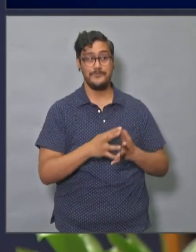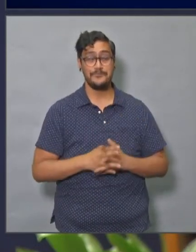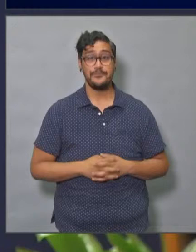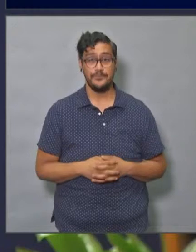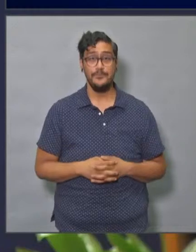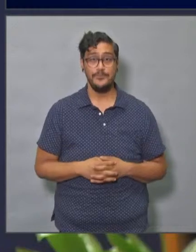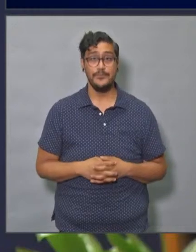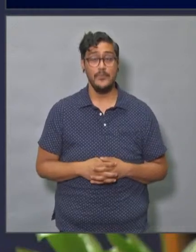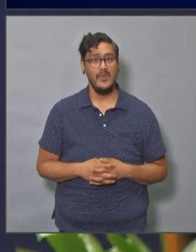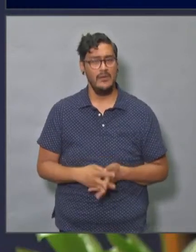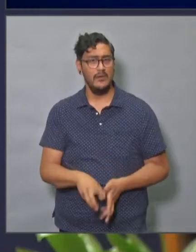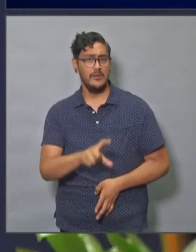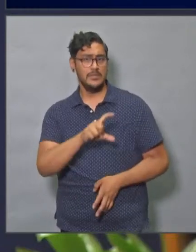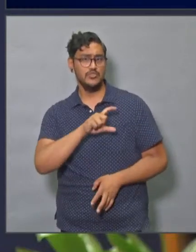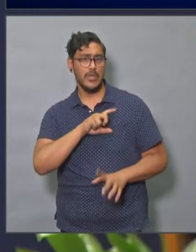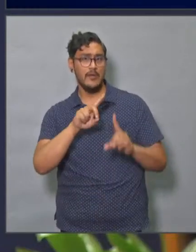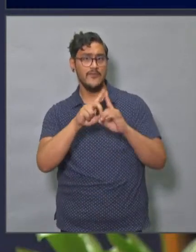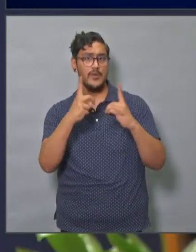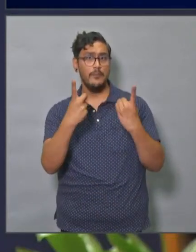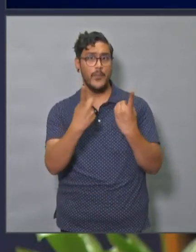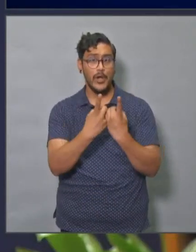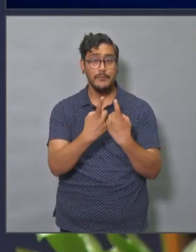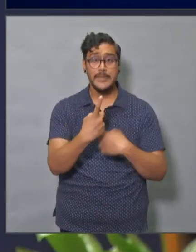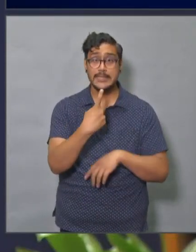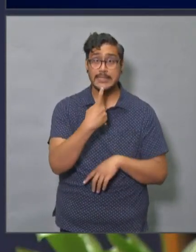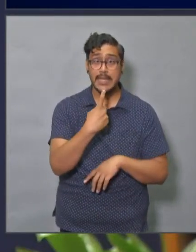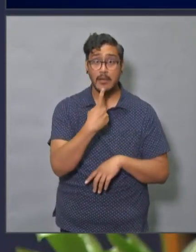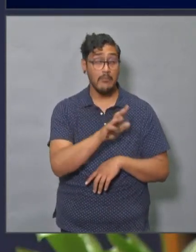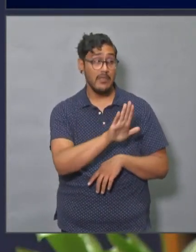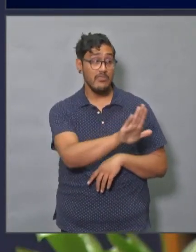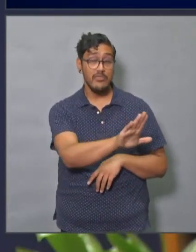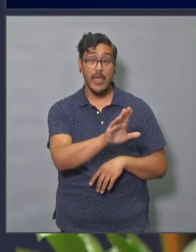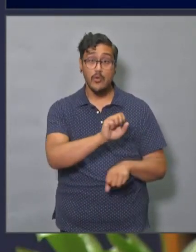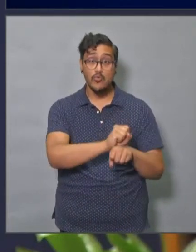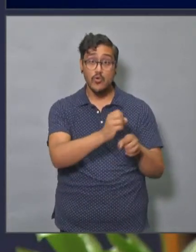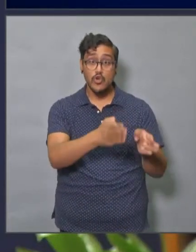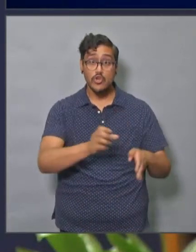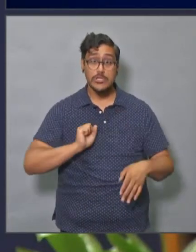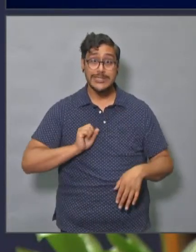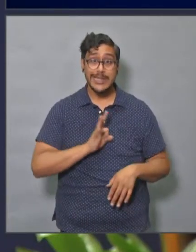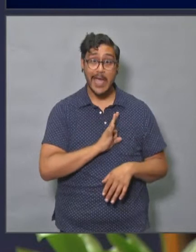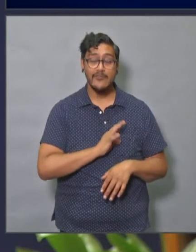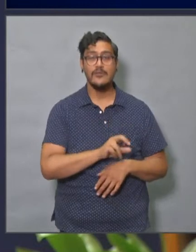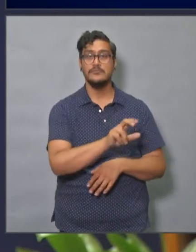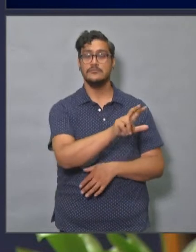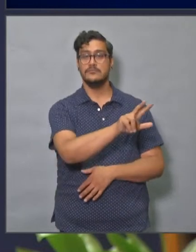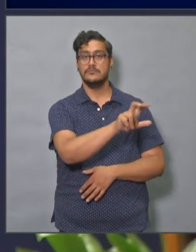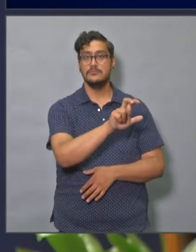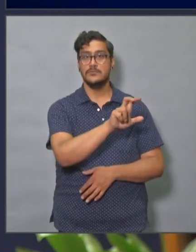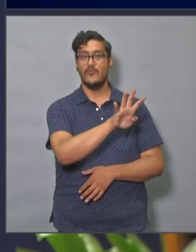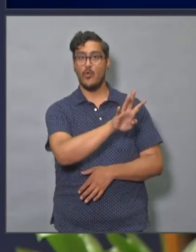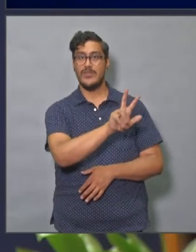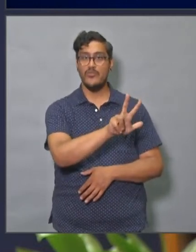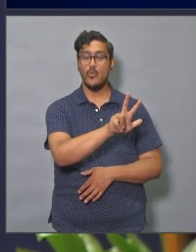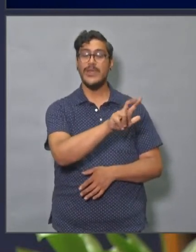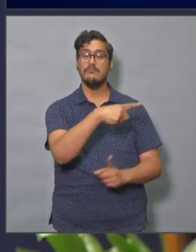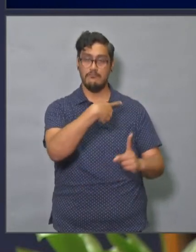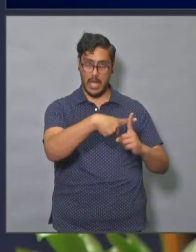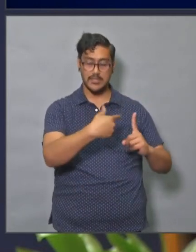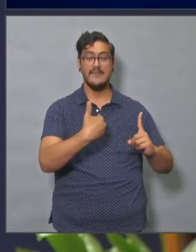El Departamento del Alguacil reporta que entre su personal hay 343 casos